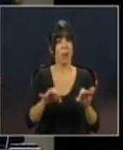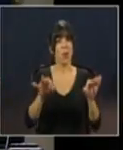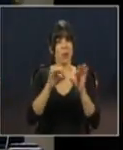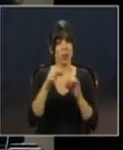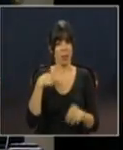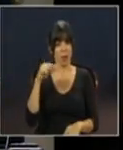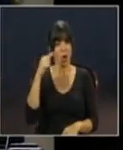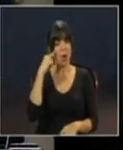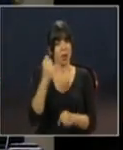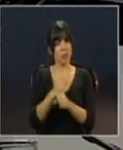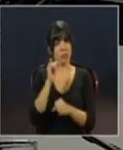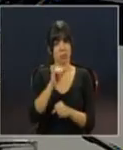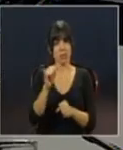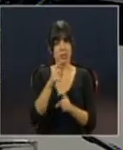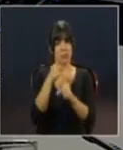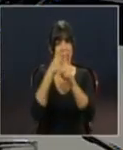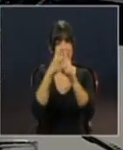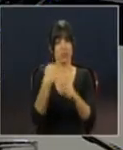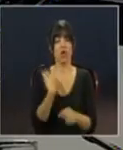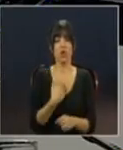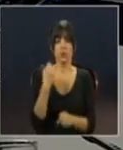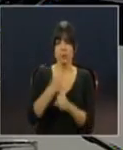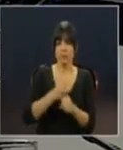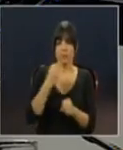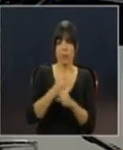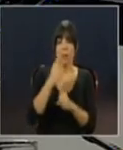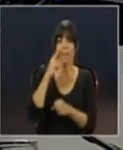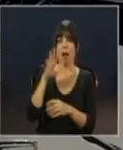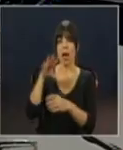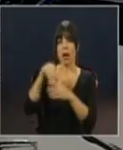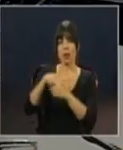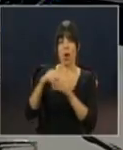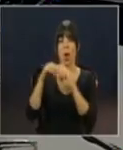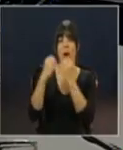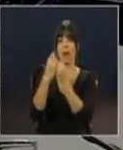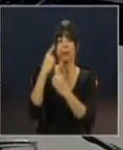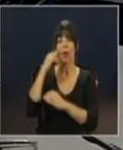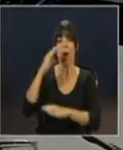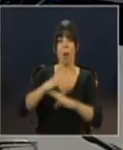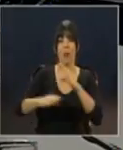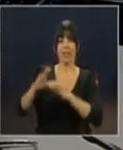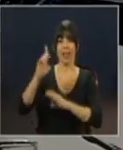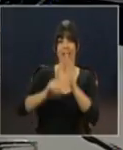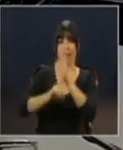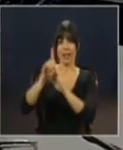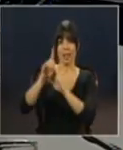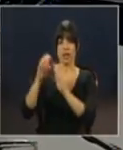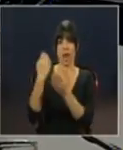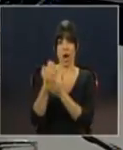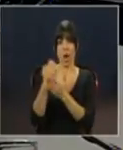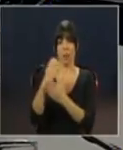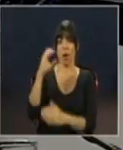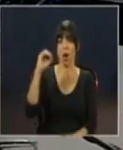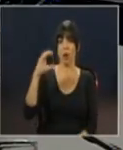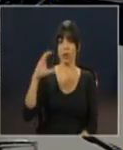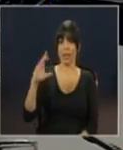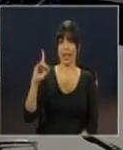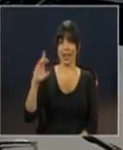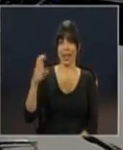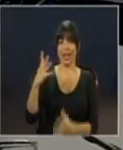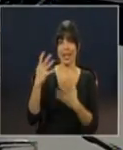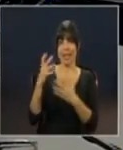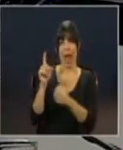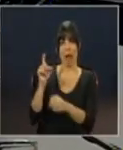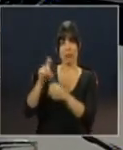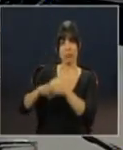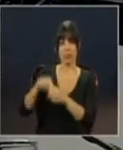gobierno. Trabajamos para ingresar a la Organización para la Cooperación y el Desarrollo Económico, OCDE, una